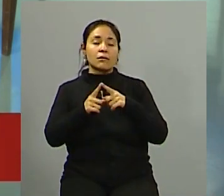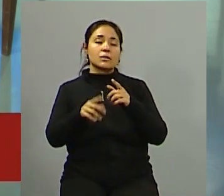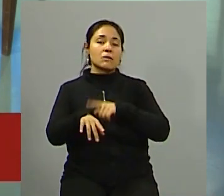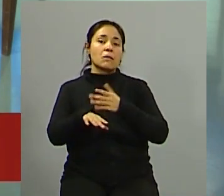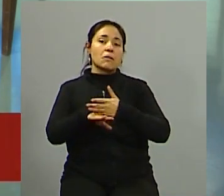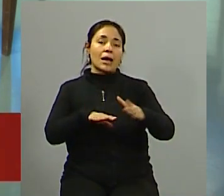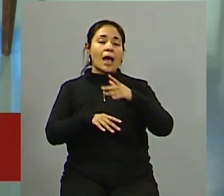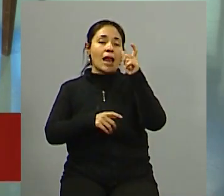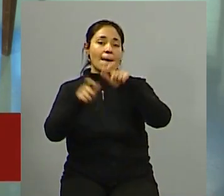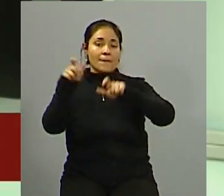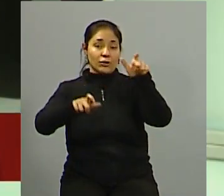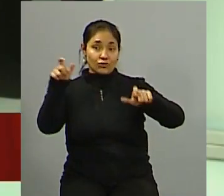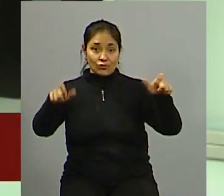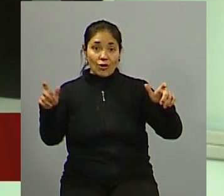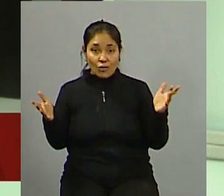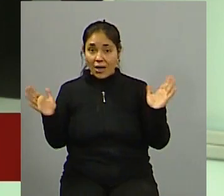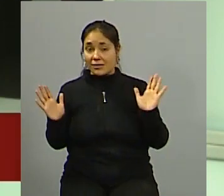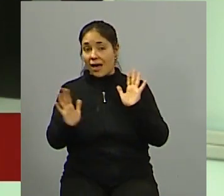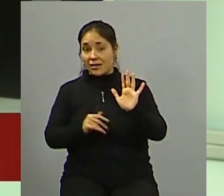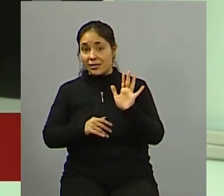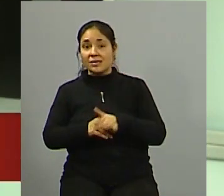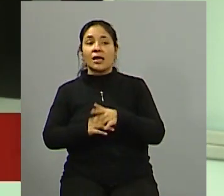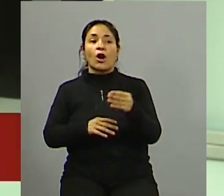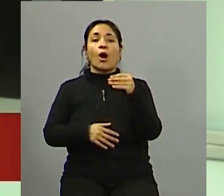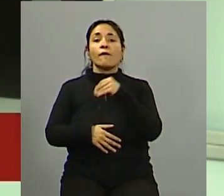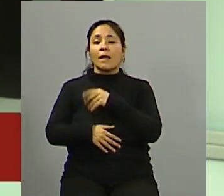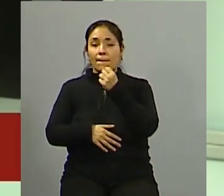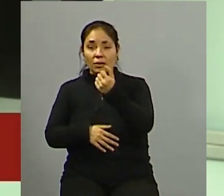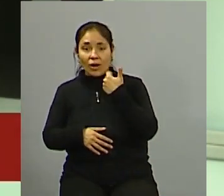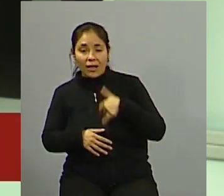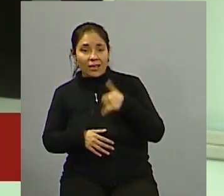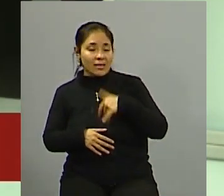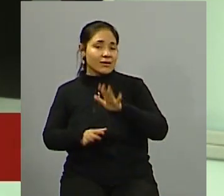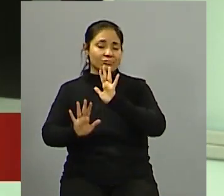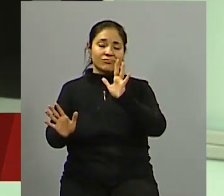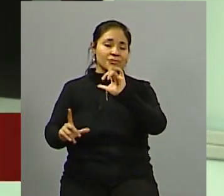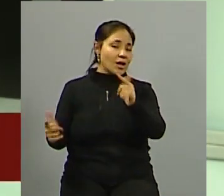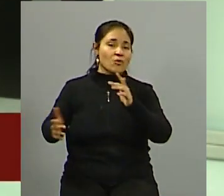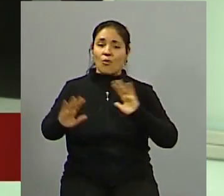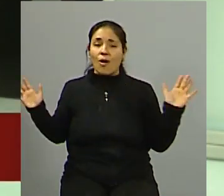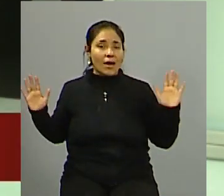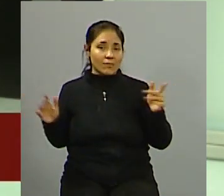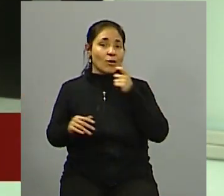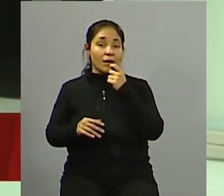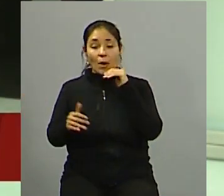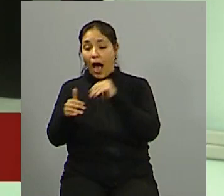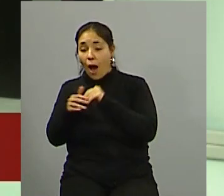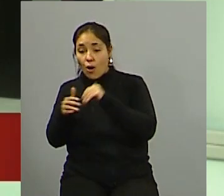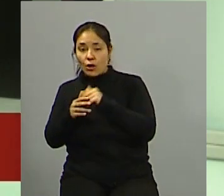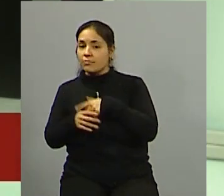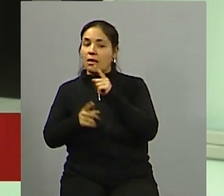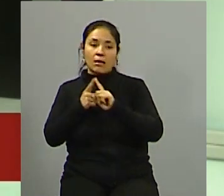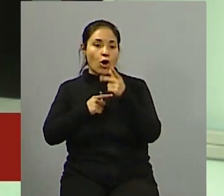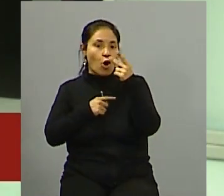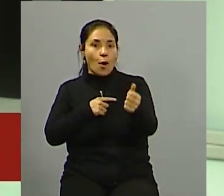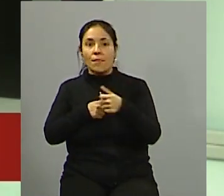Lo ha hecho la gente, ¿no? En eso de perder la confianza en el peso argentino. Por eso sucede esto, ¿no? De que si tiene un ahorrito, invierte o trata